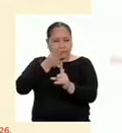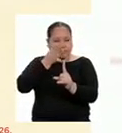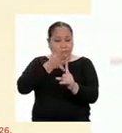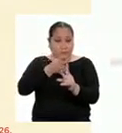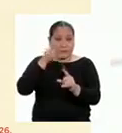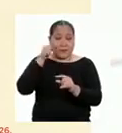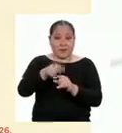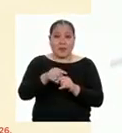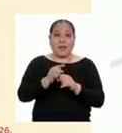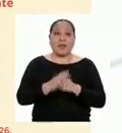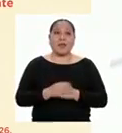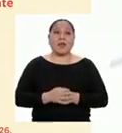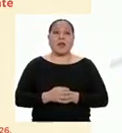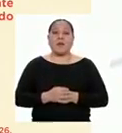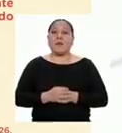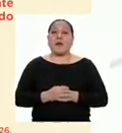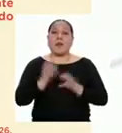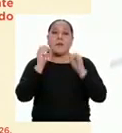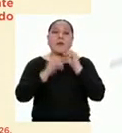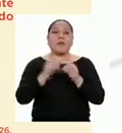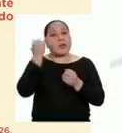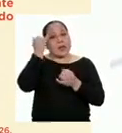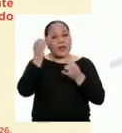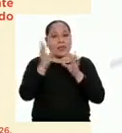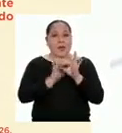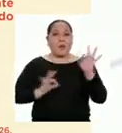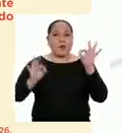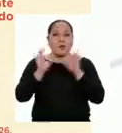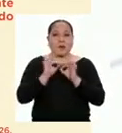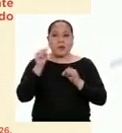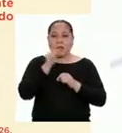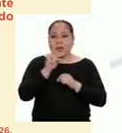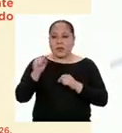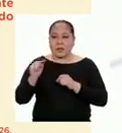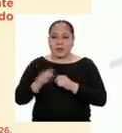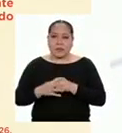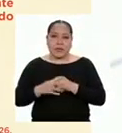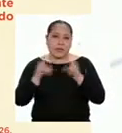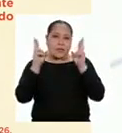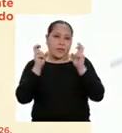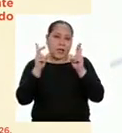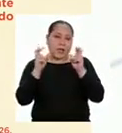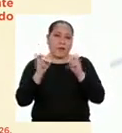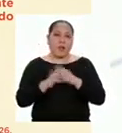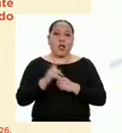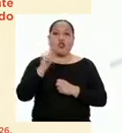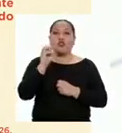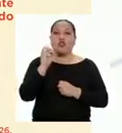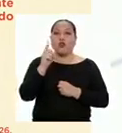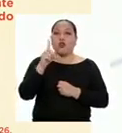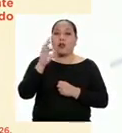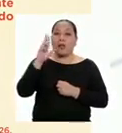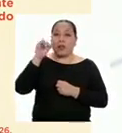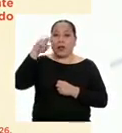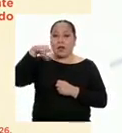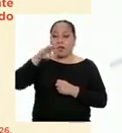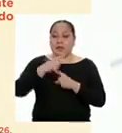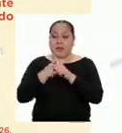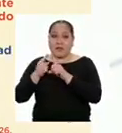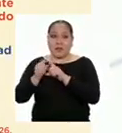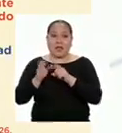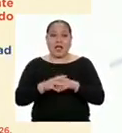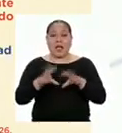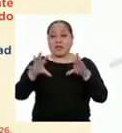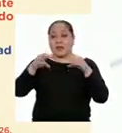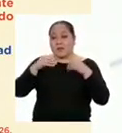párrafo. Ahora, para construir la idea principal, ya que el texto tiene por tema la tolerancia a la diversidad, ser tolerantes a la